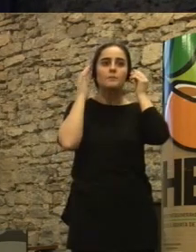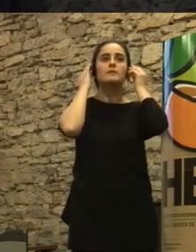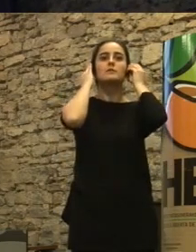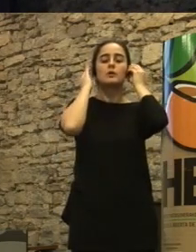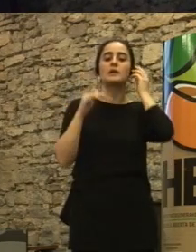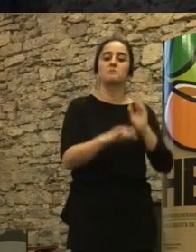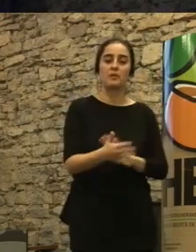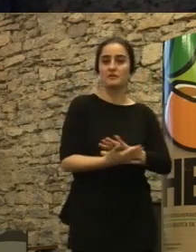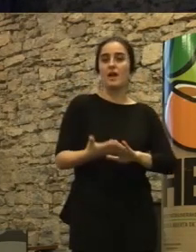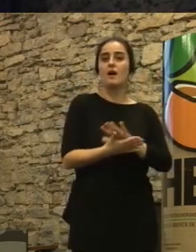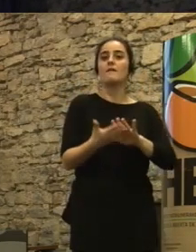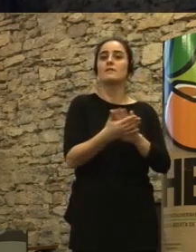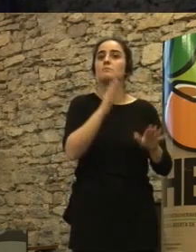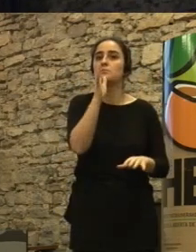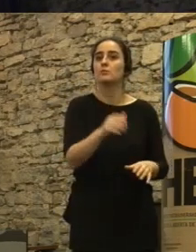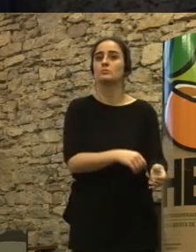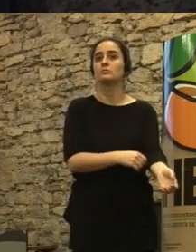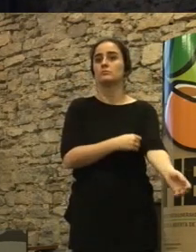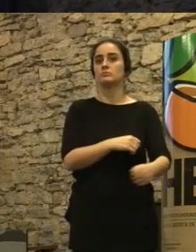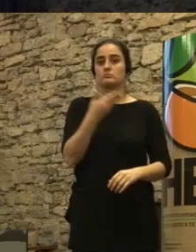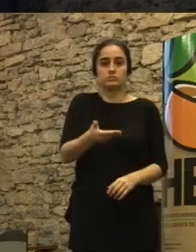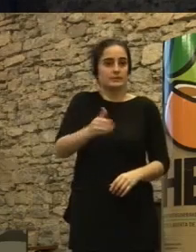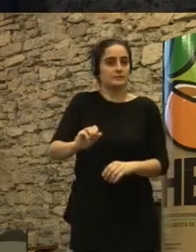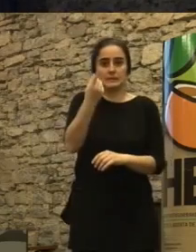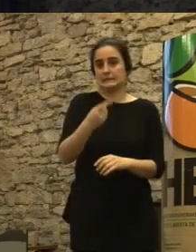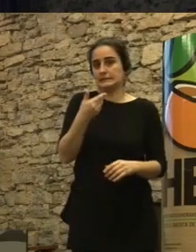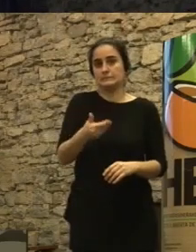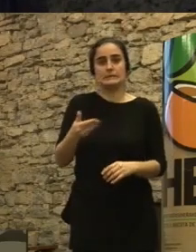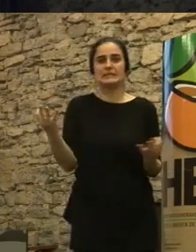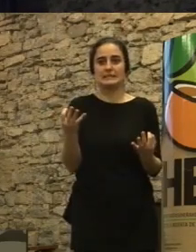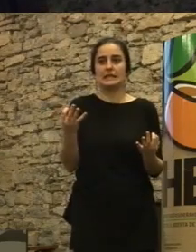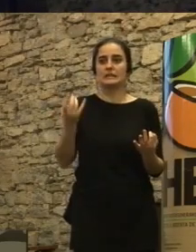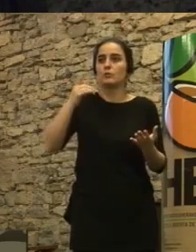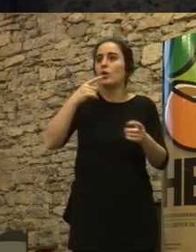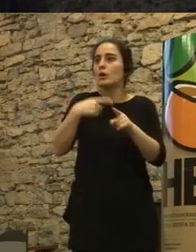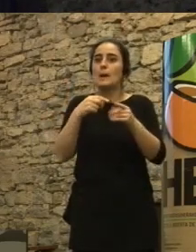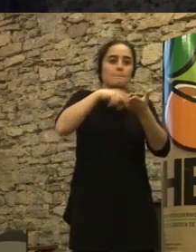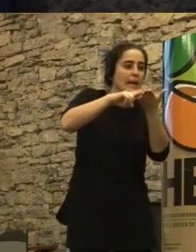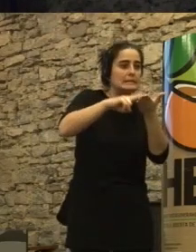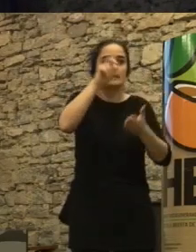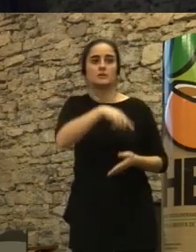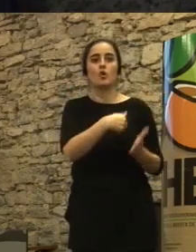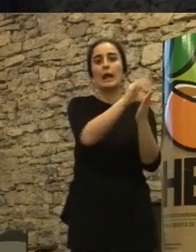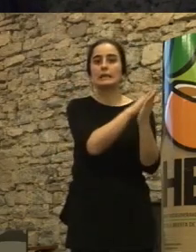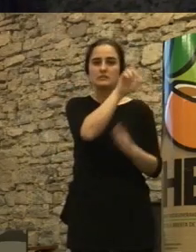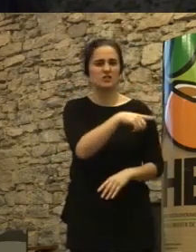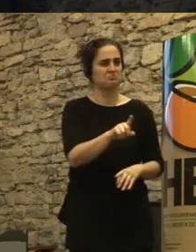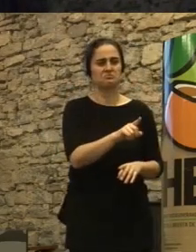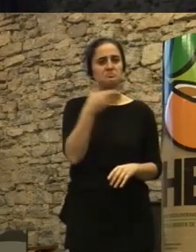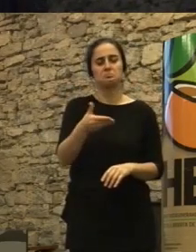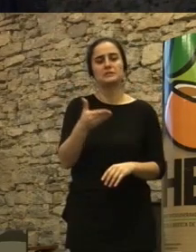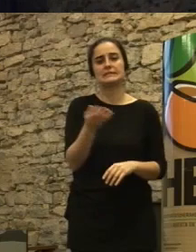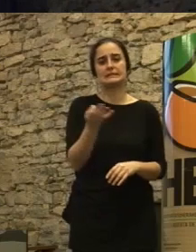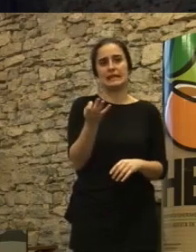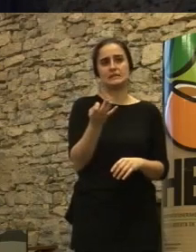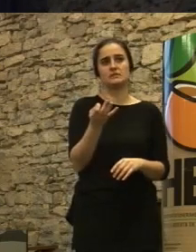hablando de él, porque es lo importante. O sea, lo importante no es que se utilicen las pegatinas o el cartel o no, lo importante es